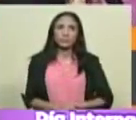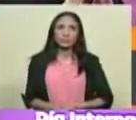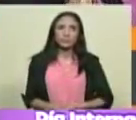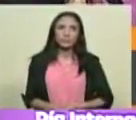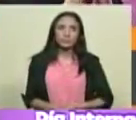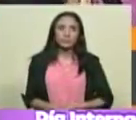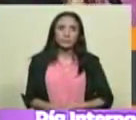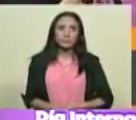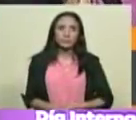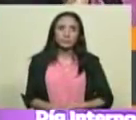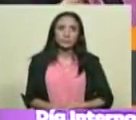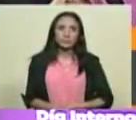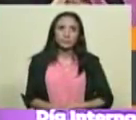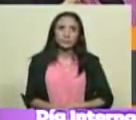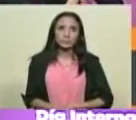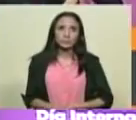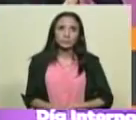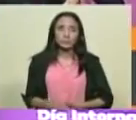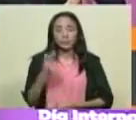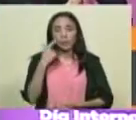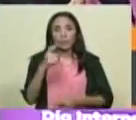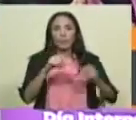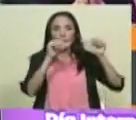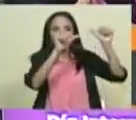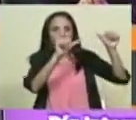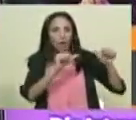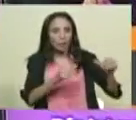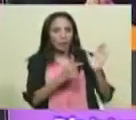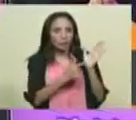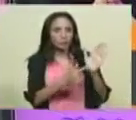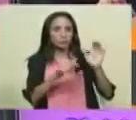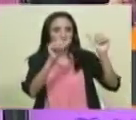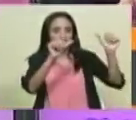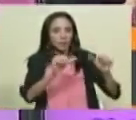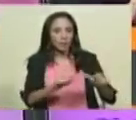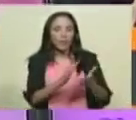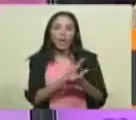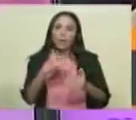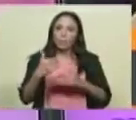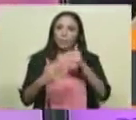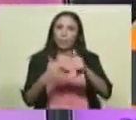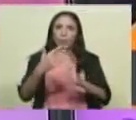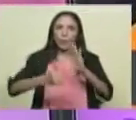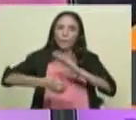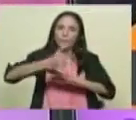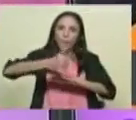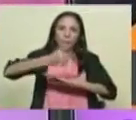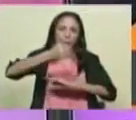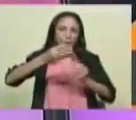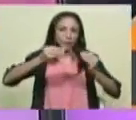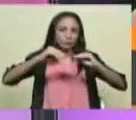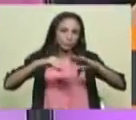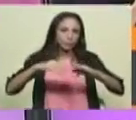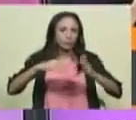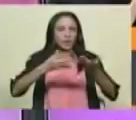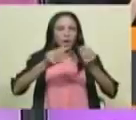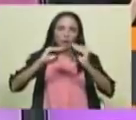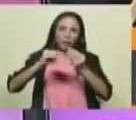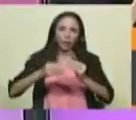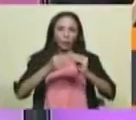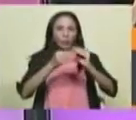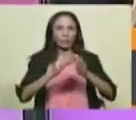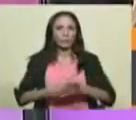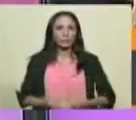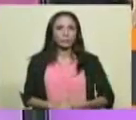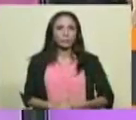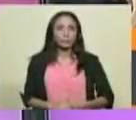Fíjense ustedes, aquí está la tabla. Esta tabla se va a ajustar permanentemente, Marvin. La atención a